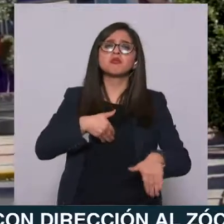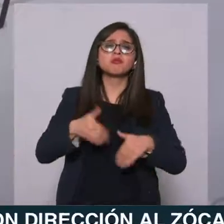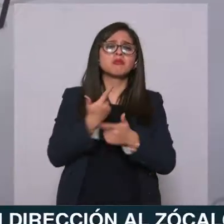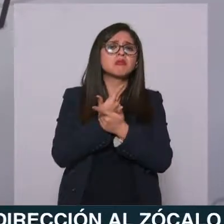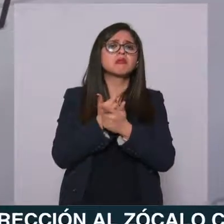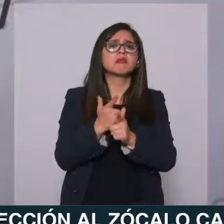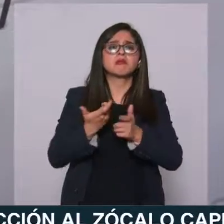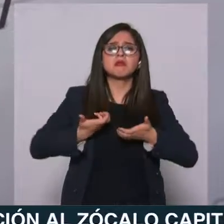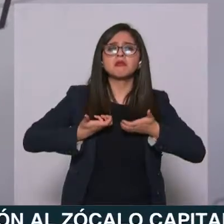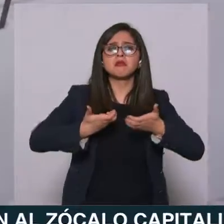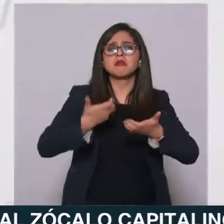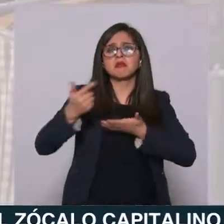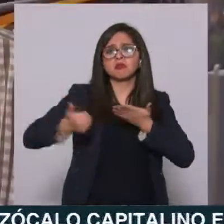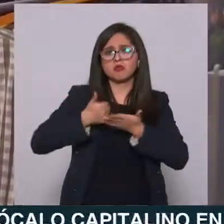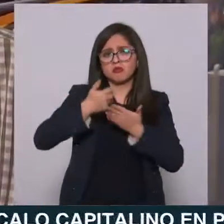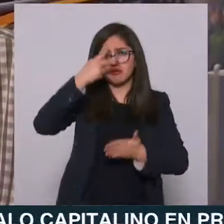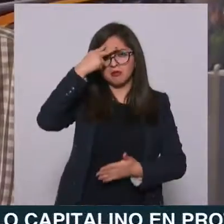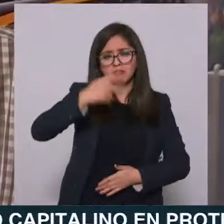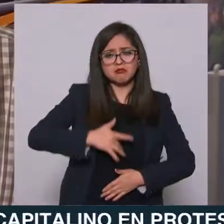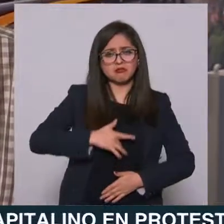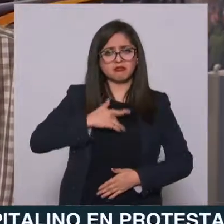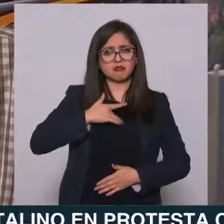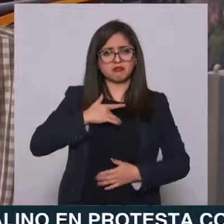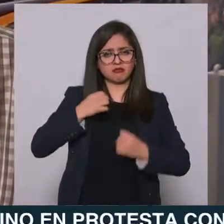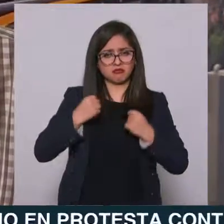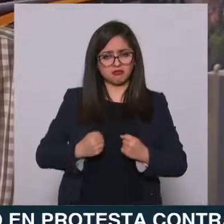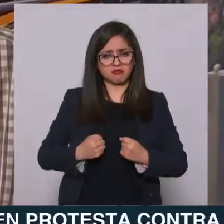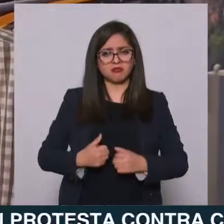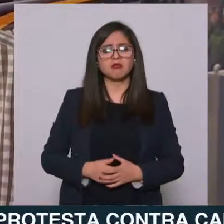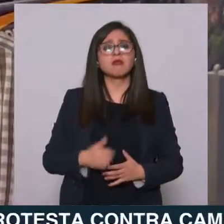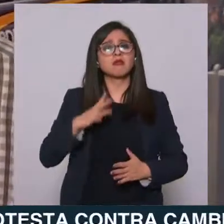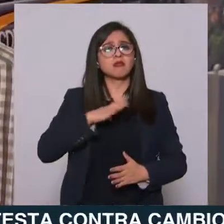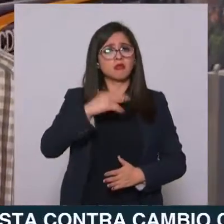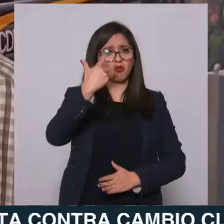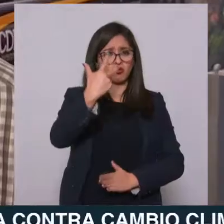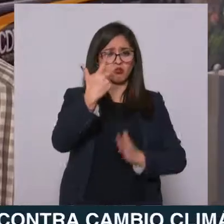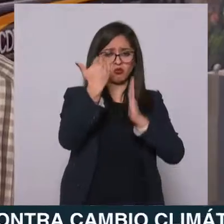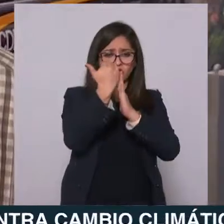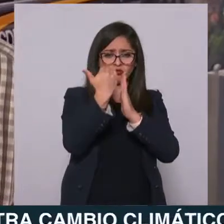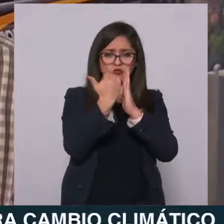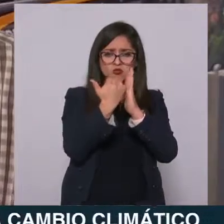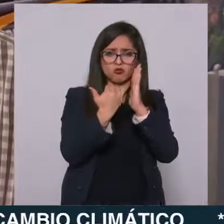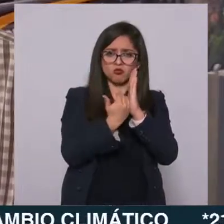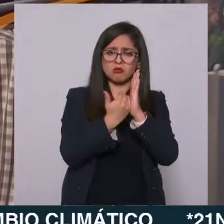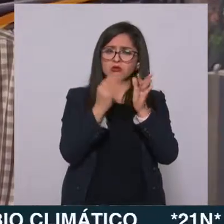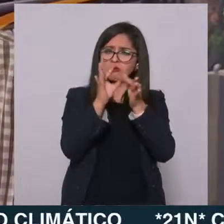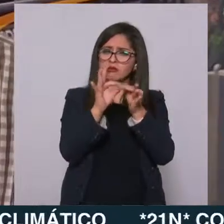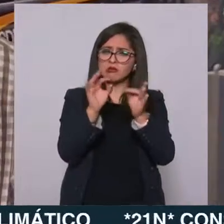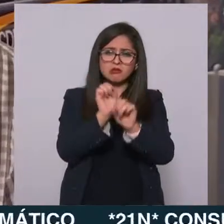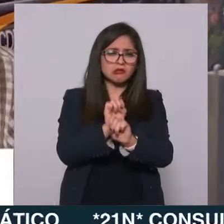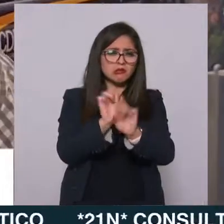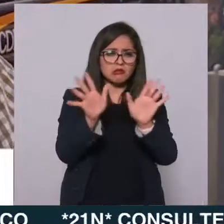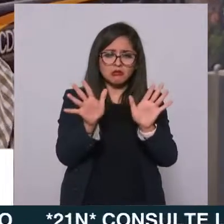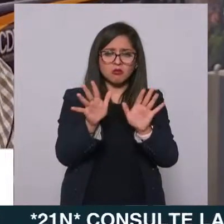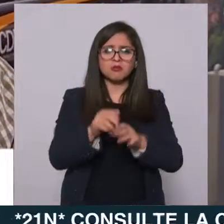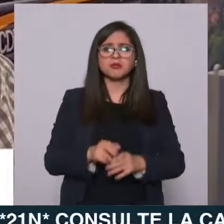libremente por las calles de la ciudad. Con 8 acciones muy precisas, puntuales y específicas, que son